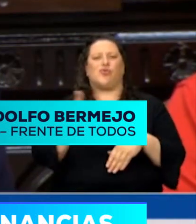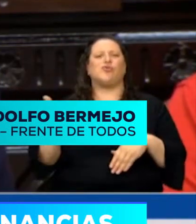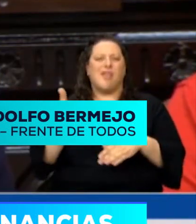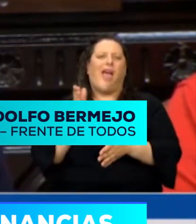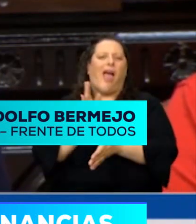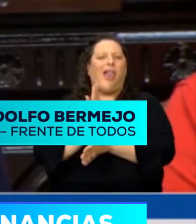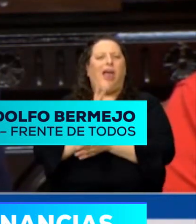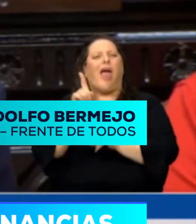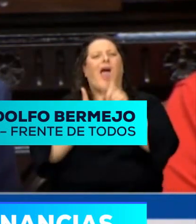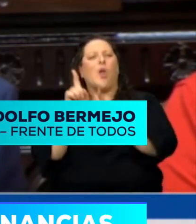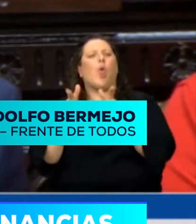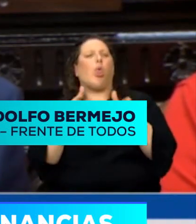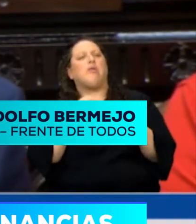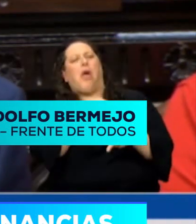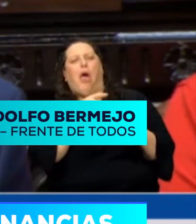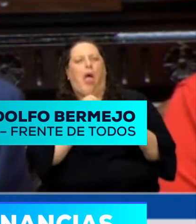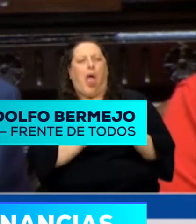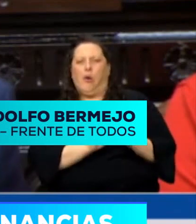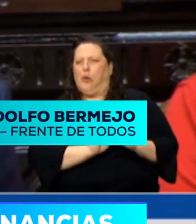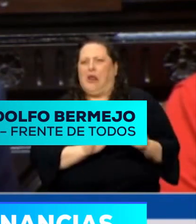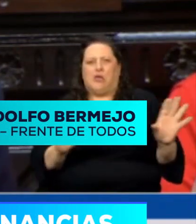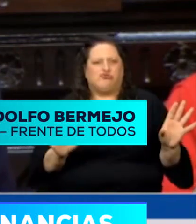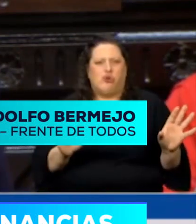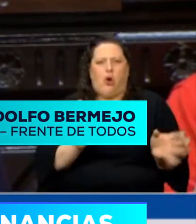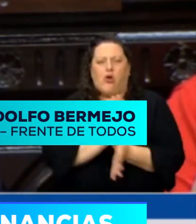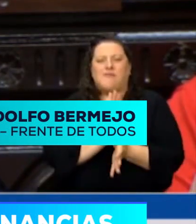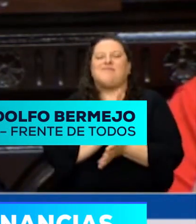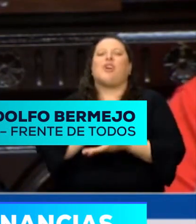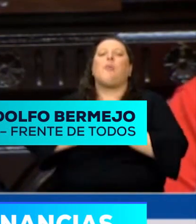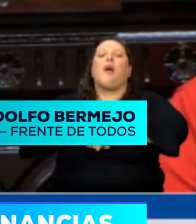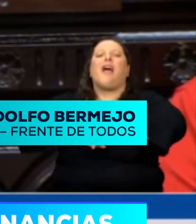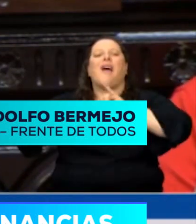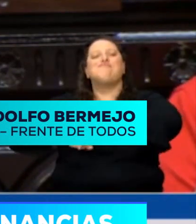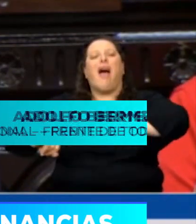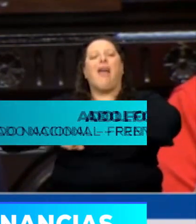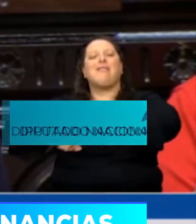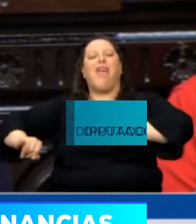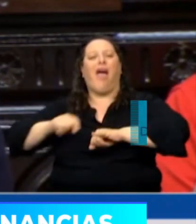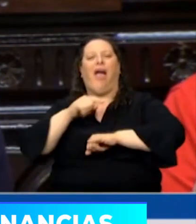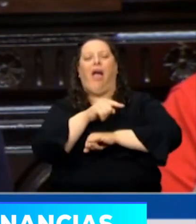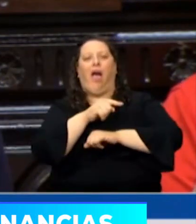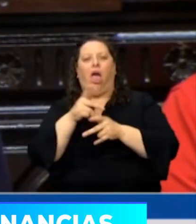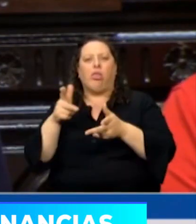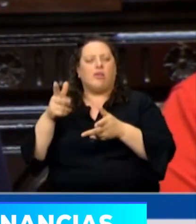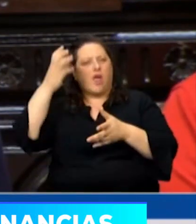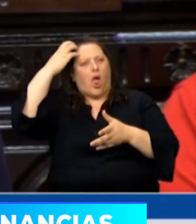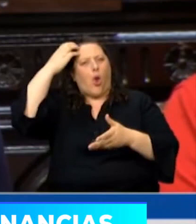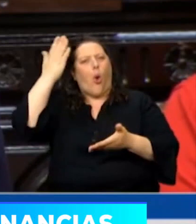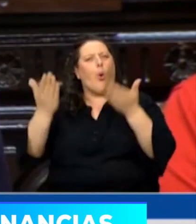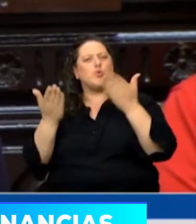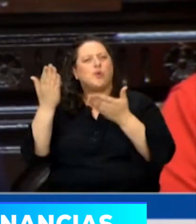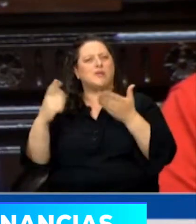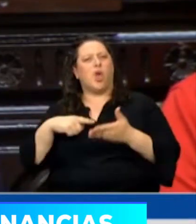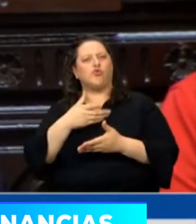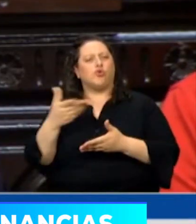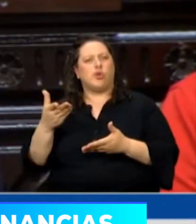de aberración como lema de campaña, para nosotros la justicia social tiene que